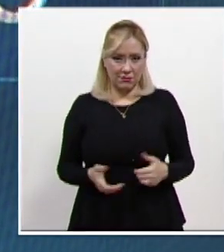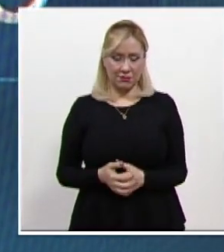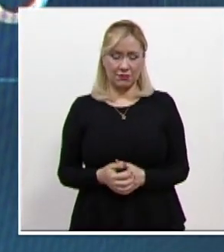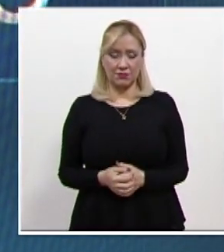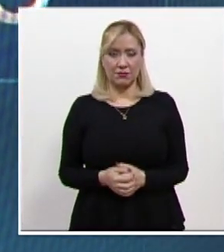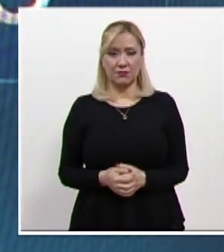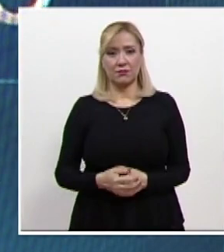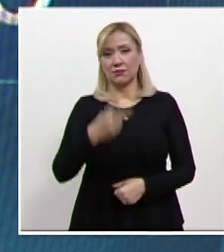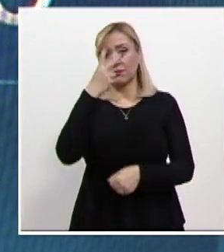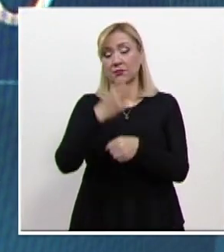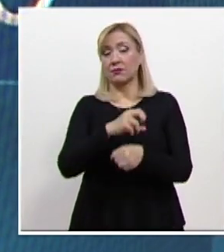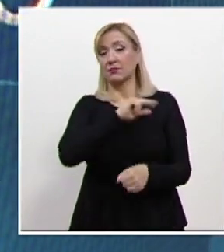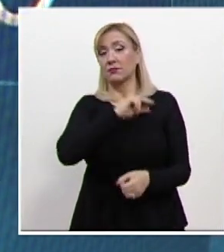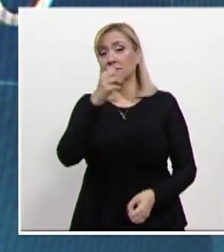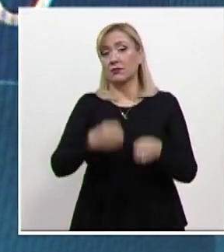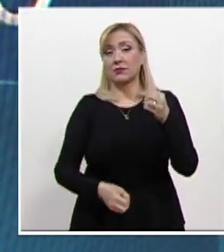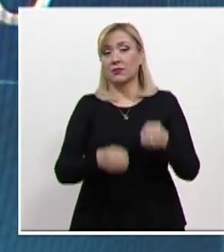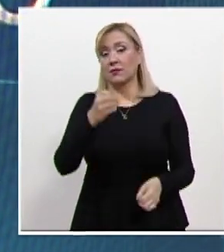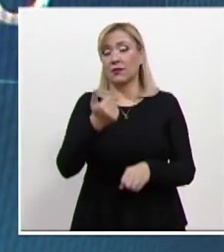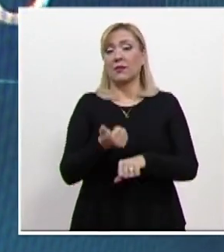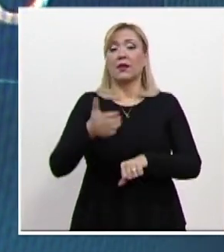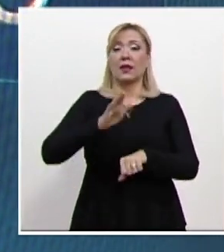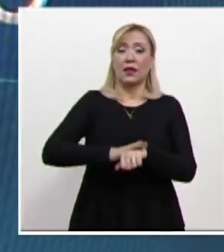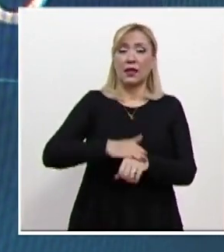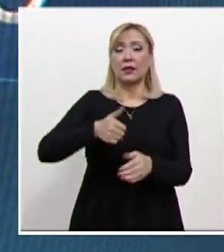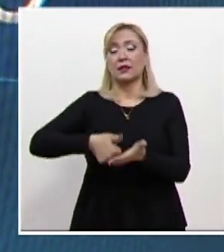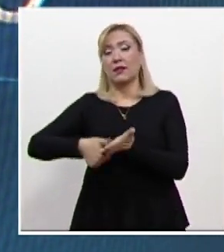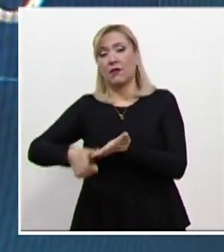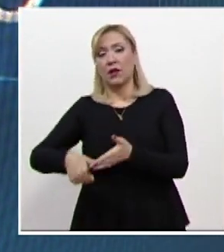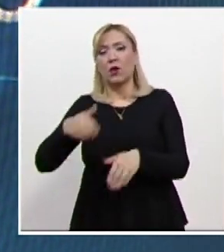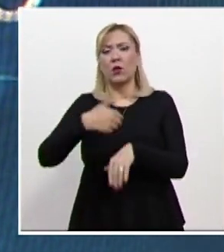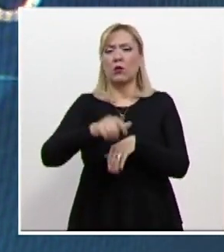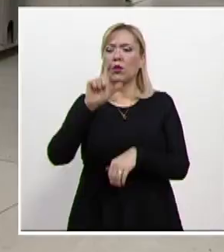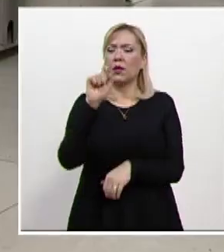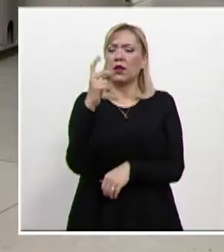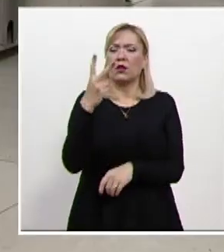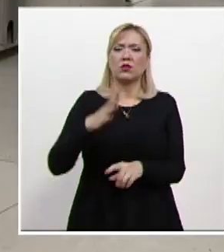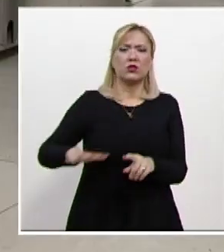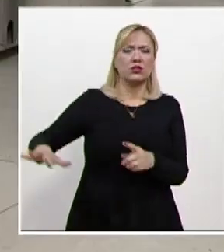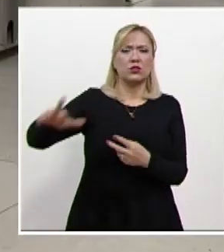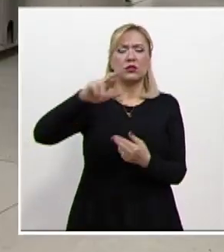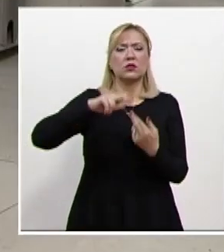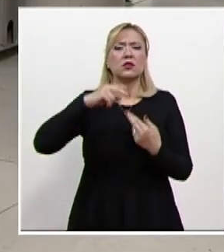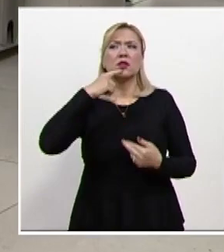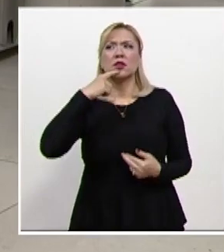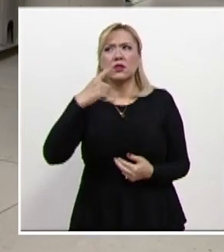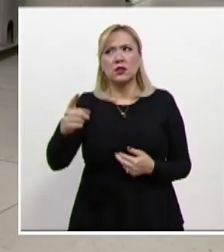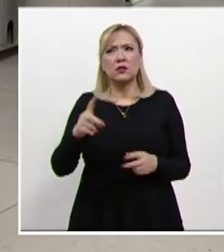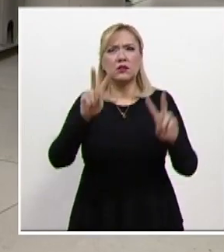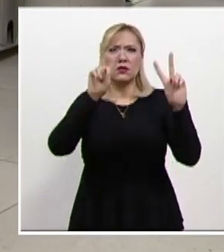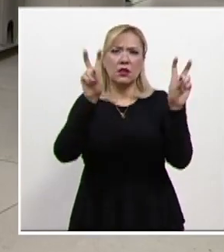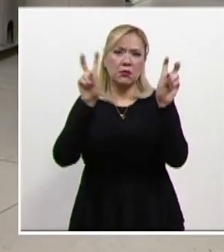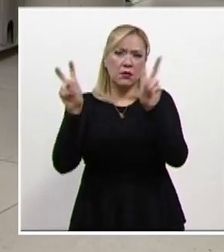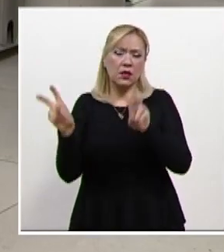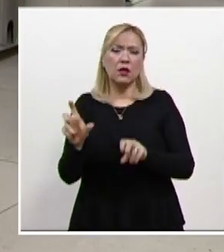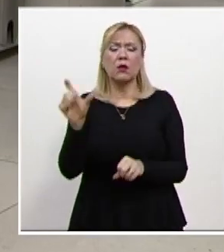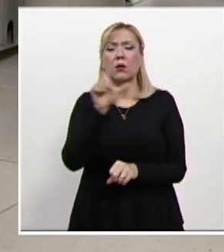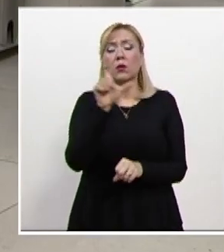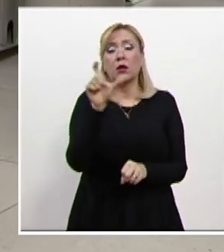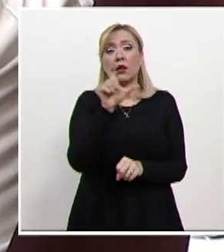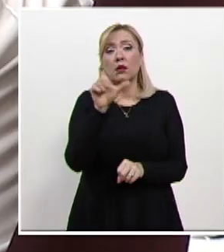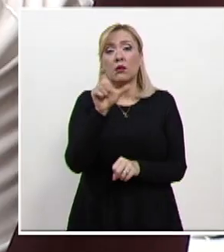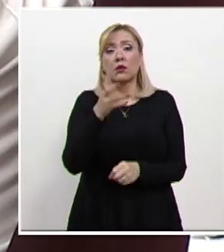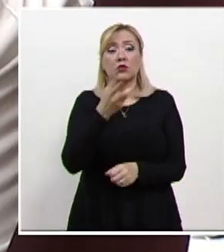El segundo tribunal colegiado en materias administrativa y civil del 22º Circuito determinó que en asuntos en los que confluyen